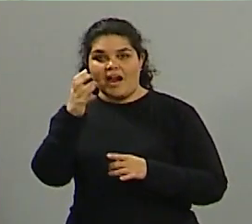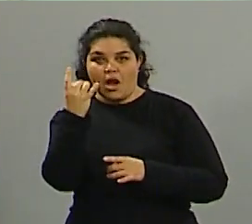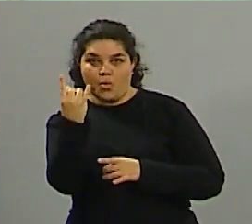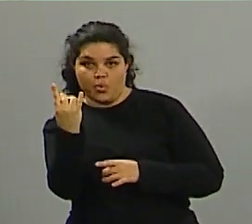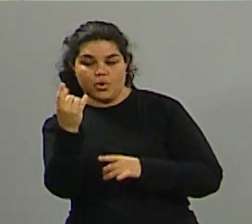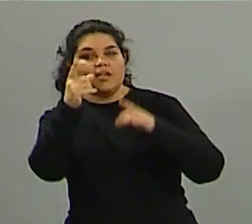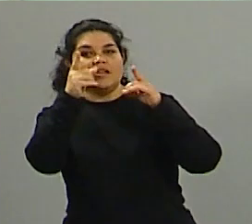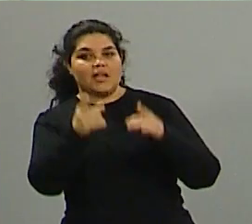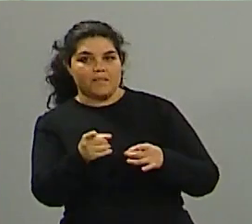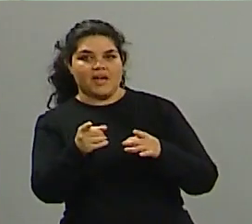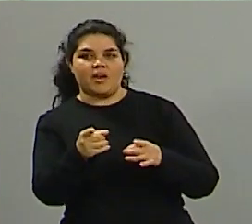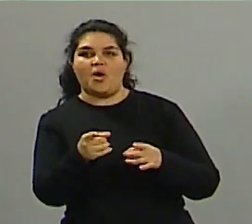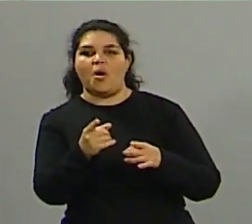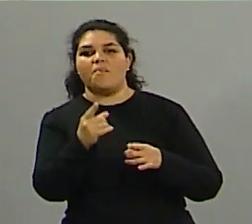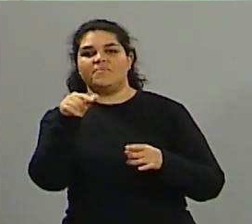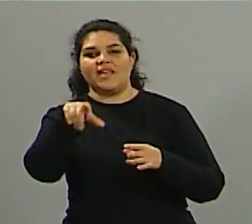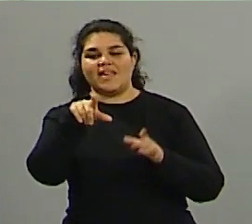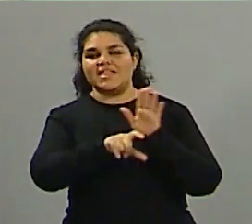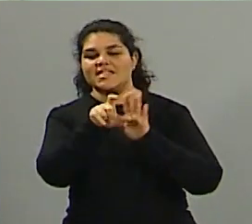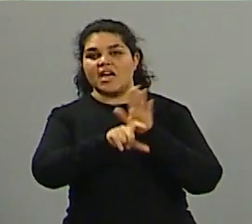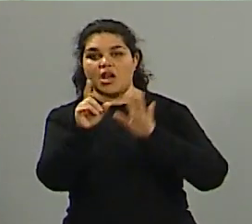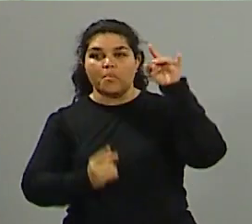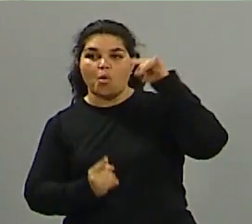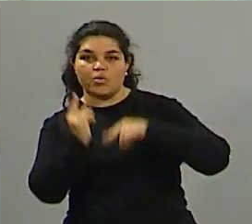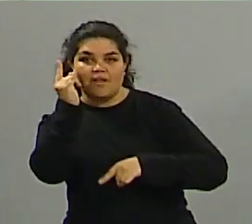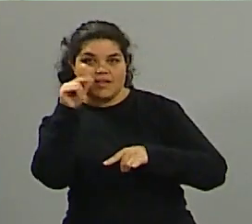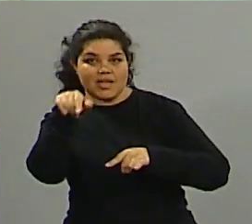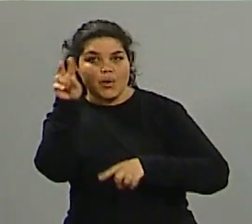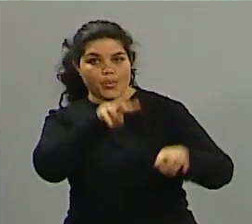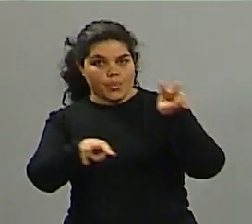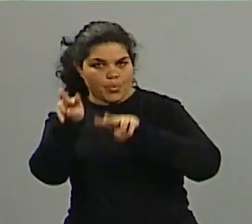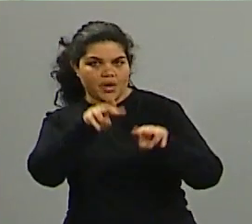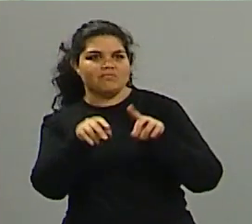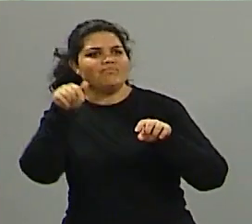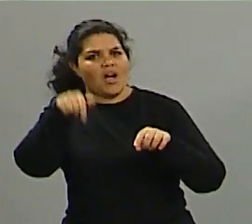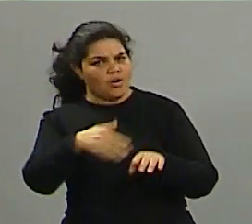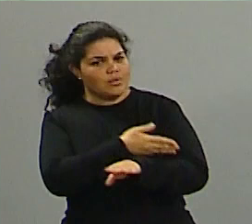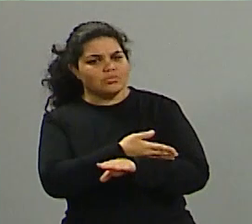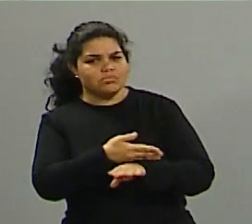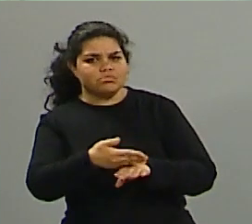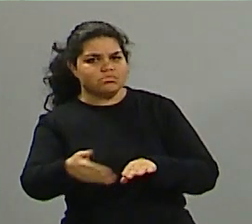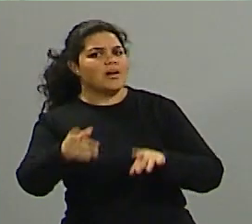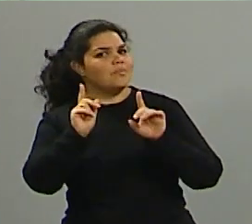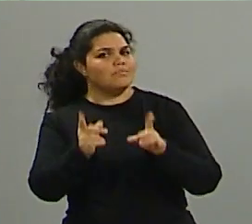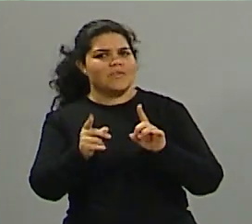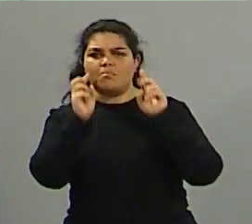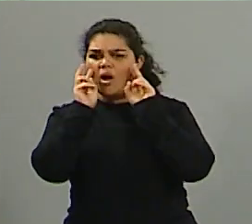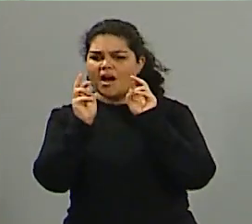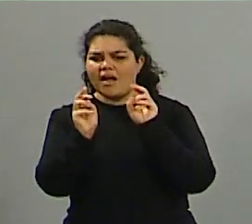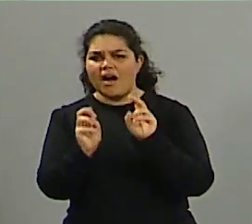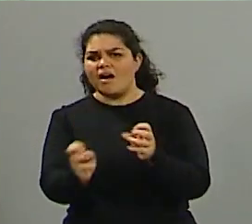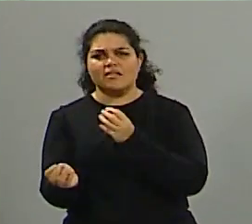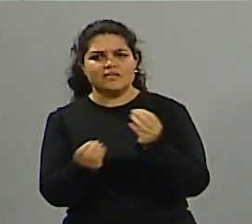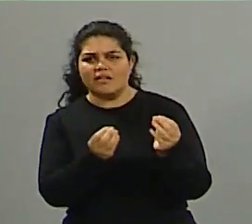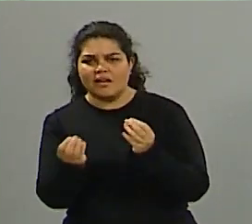Instagram como Unidiversidad. Dijimos que vamos a hablar, se va a seguir analizando sin duda durante lo